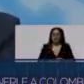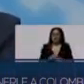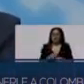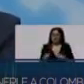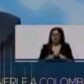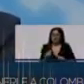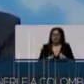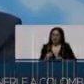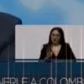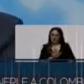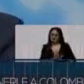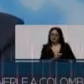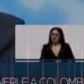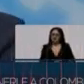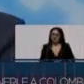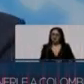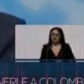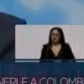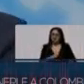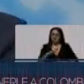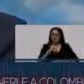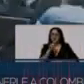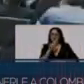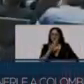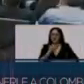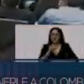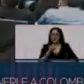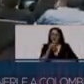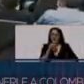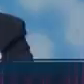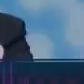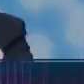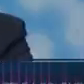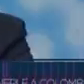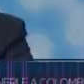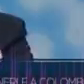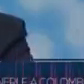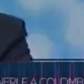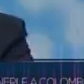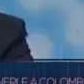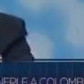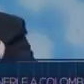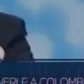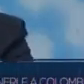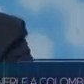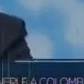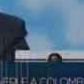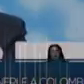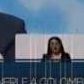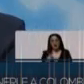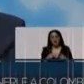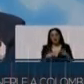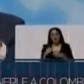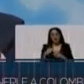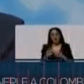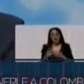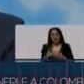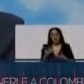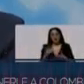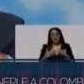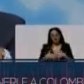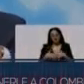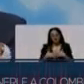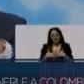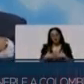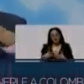como pasó en Italia ayer en las elecciones de las que nos hablará un especialista en la materia.